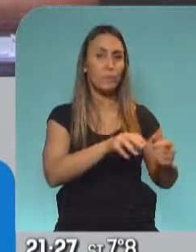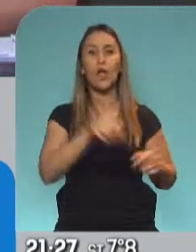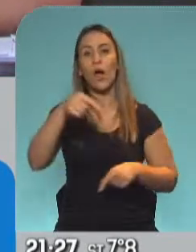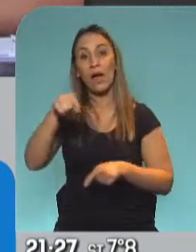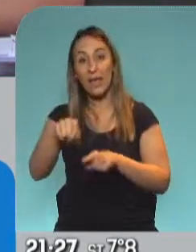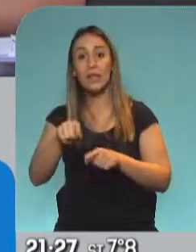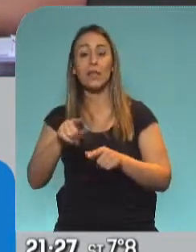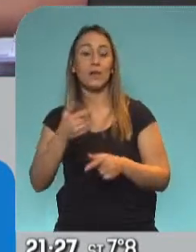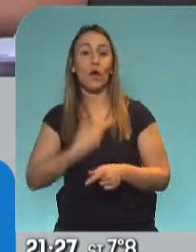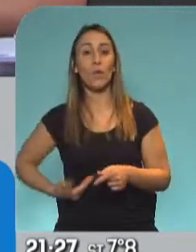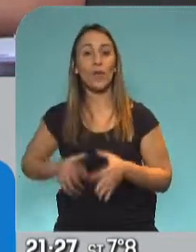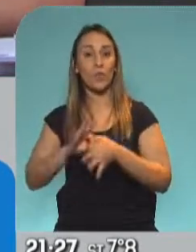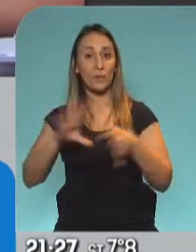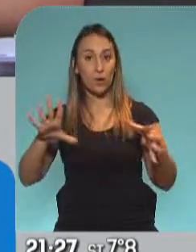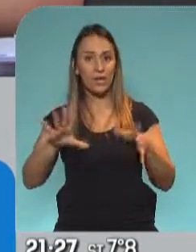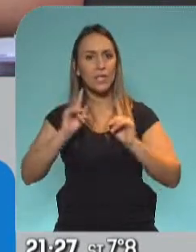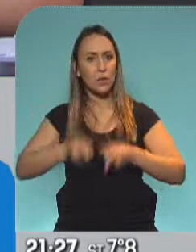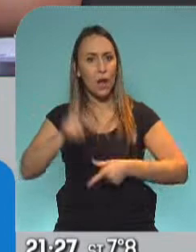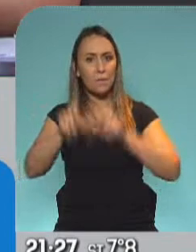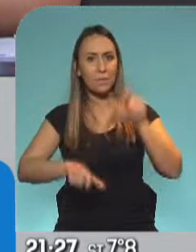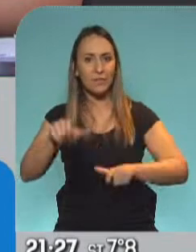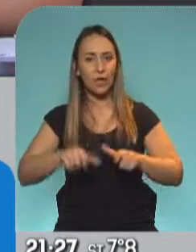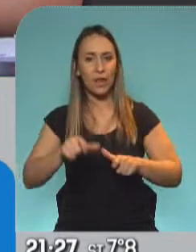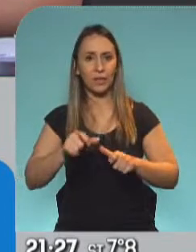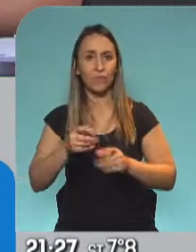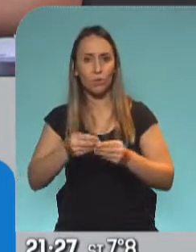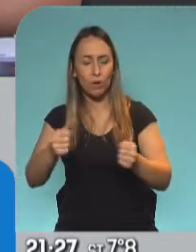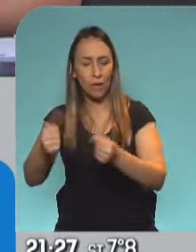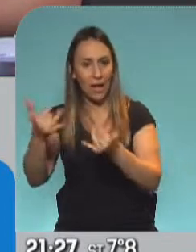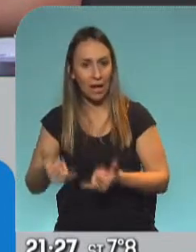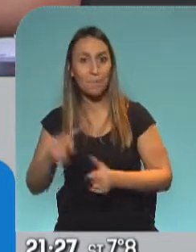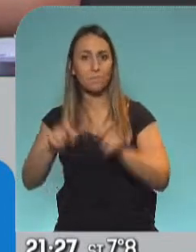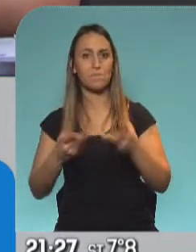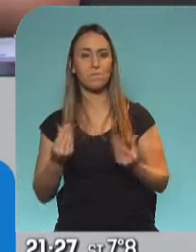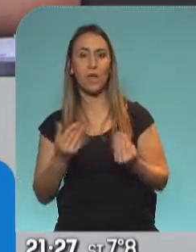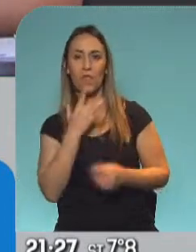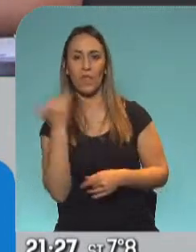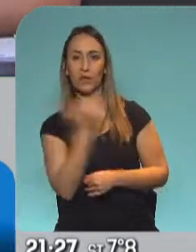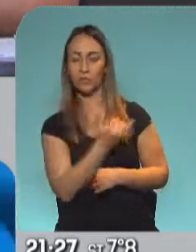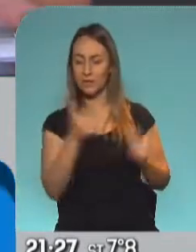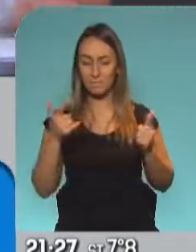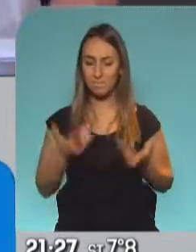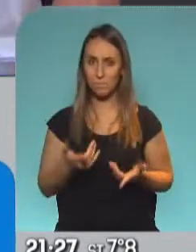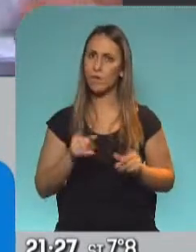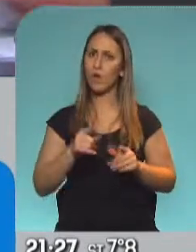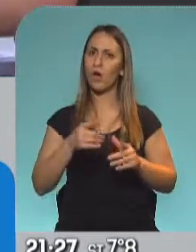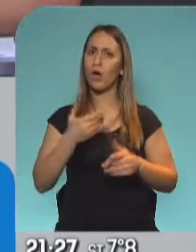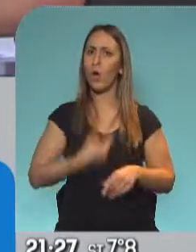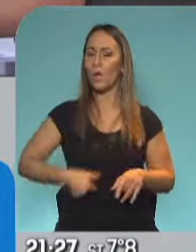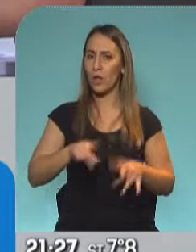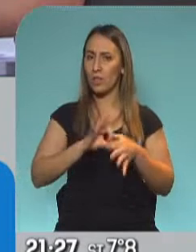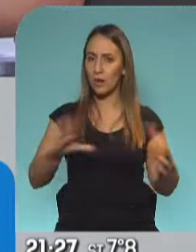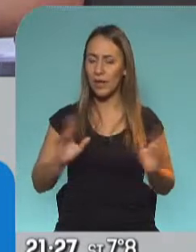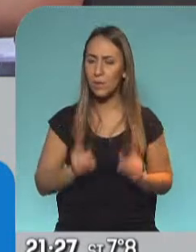más, porque muchos de ellos no se animan a hacer las denuncias. Es decir, un problema que atraviesa México y que deja al descubierto el caso